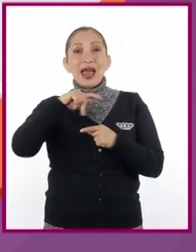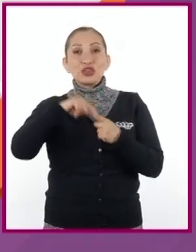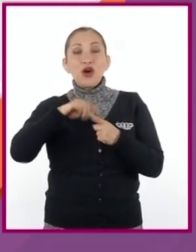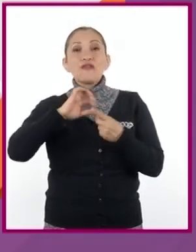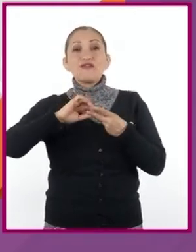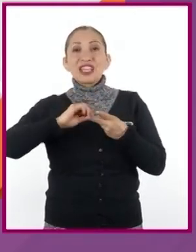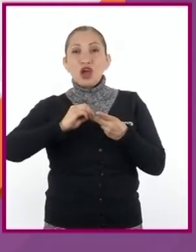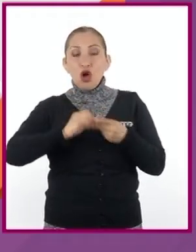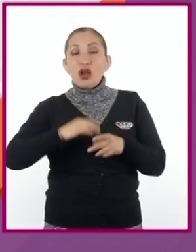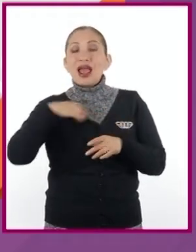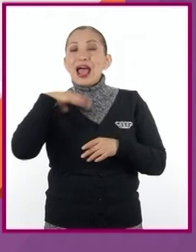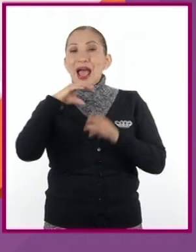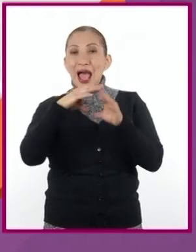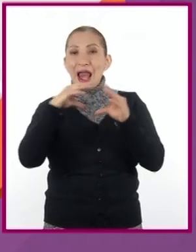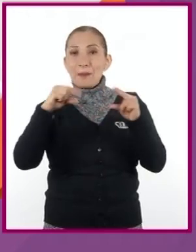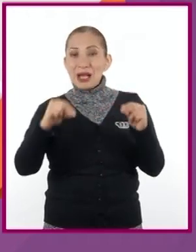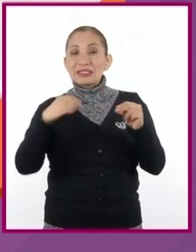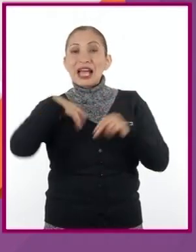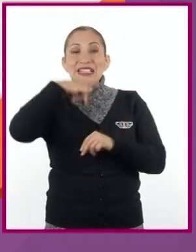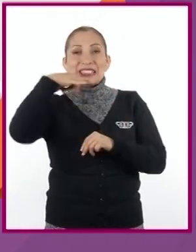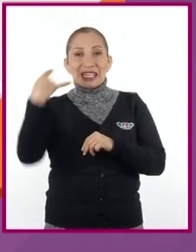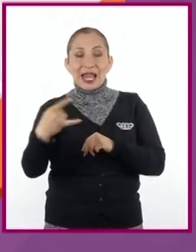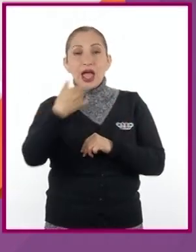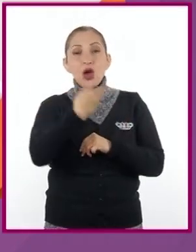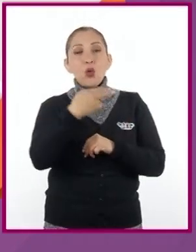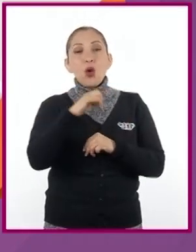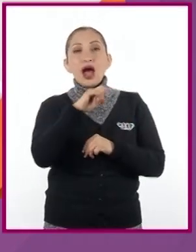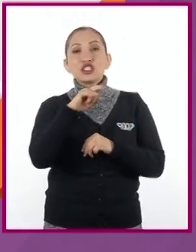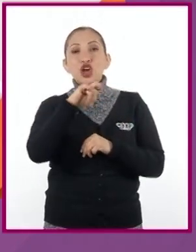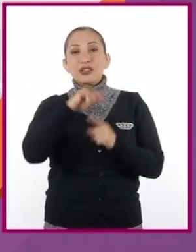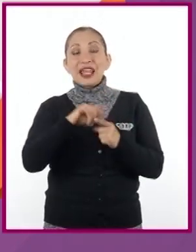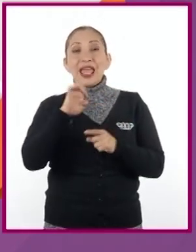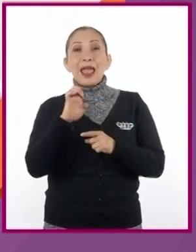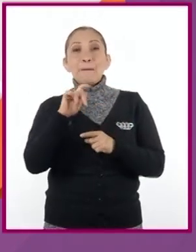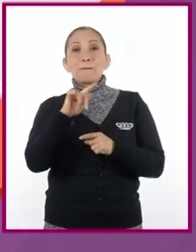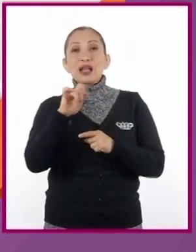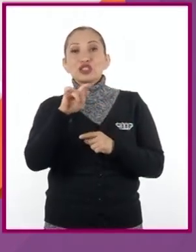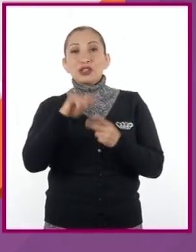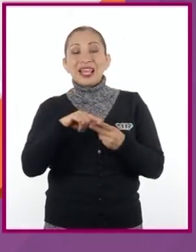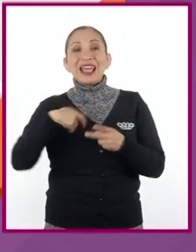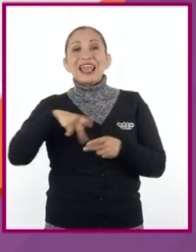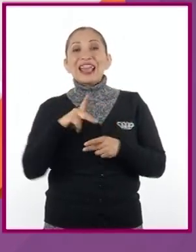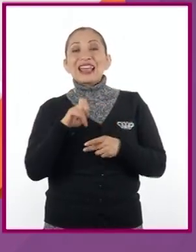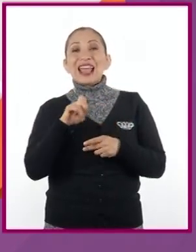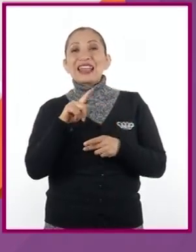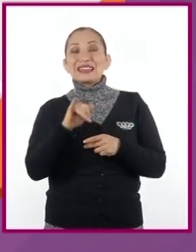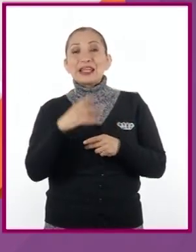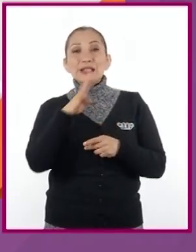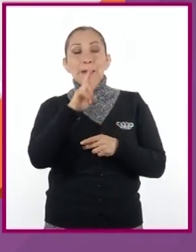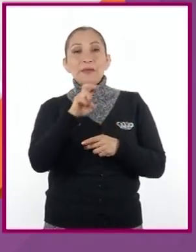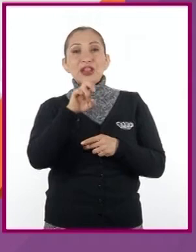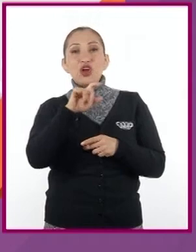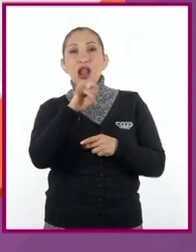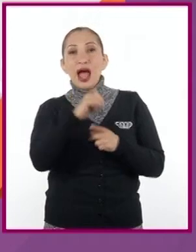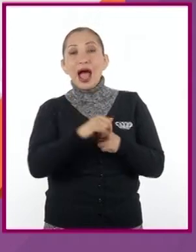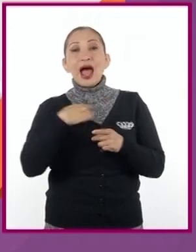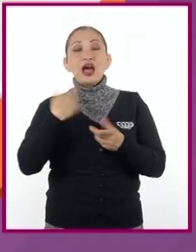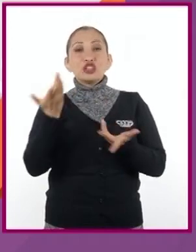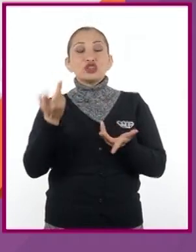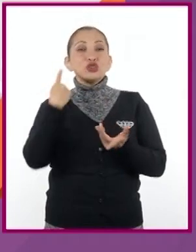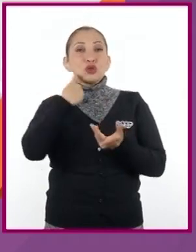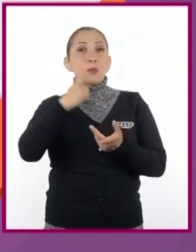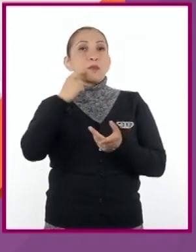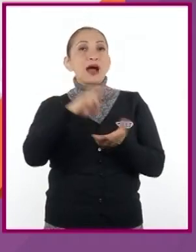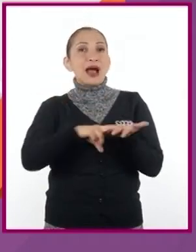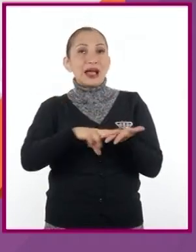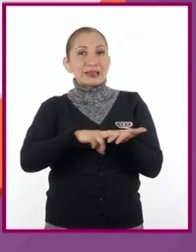frijol, calabaza, chile, guasoncle, epazote, quelites, verdolaga, tomate, nopal,